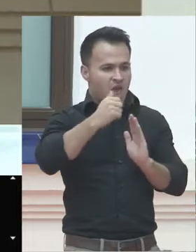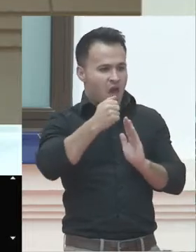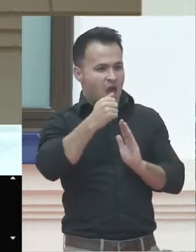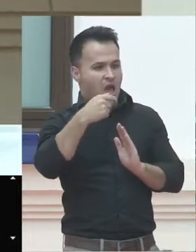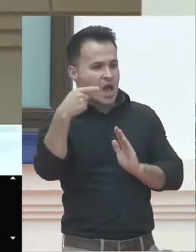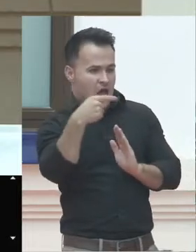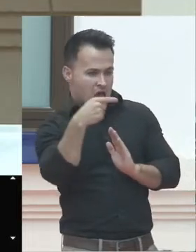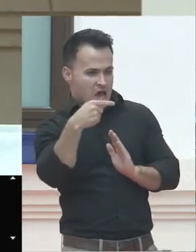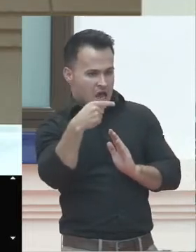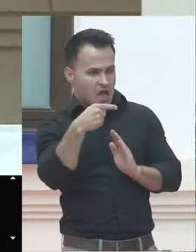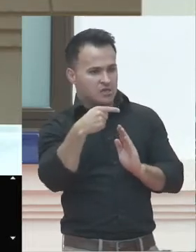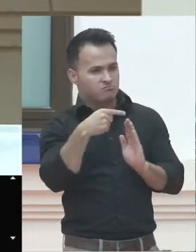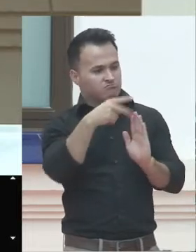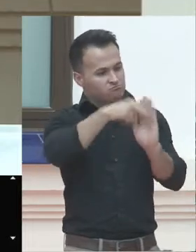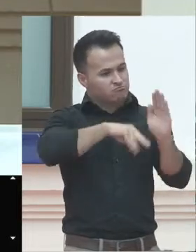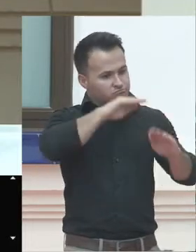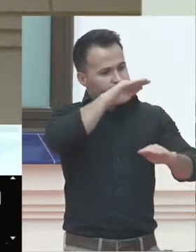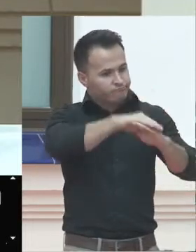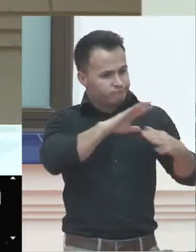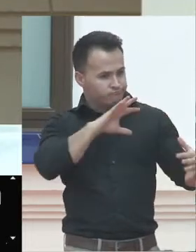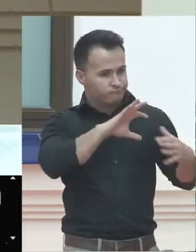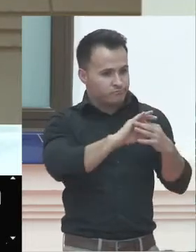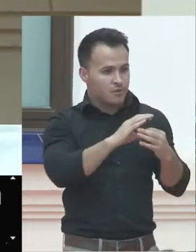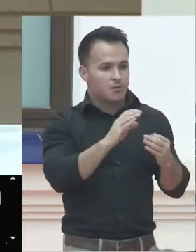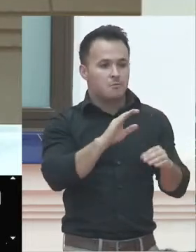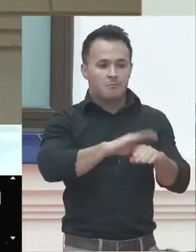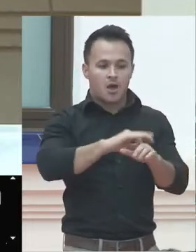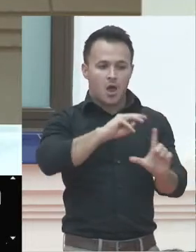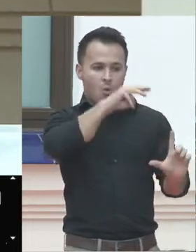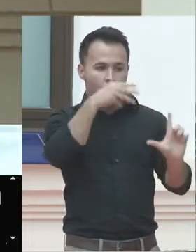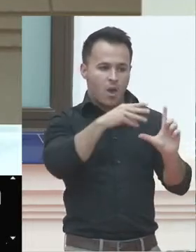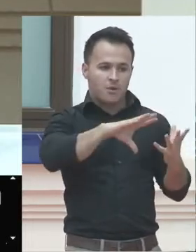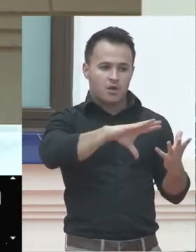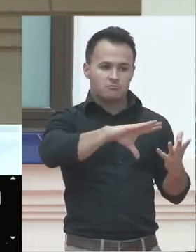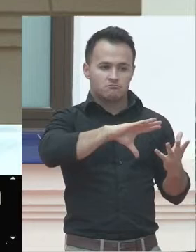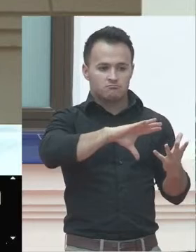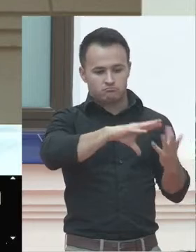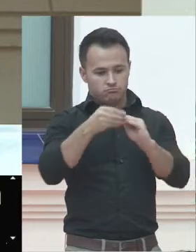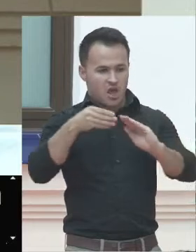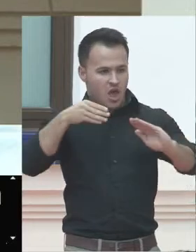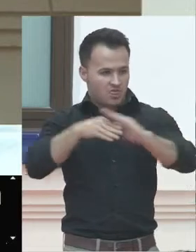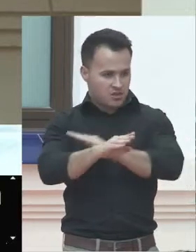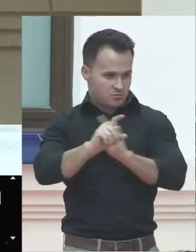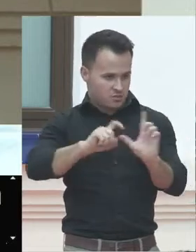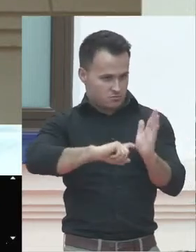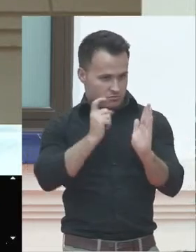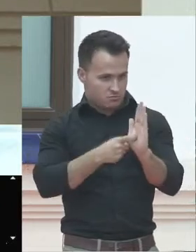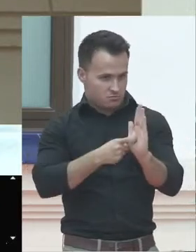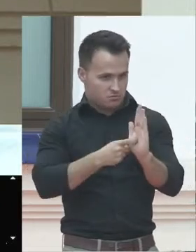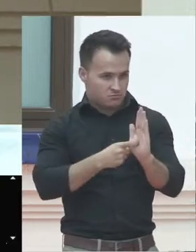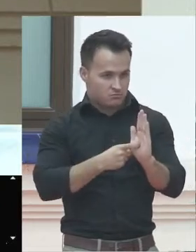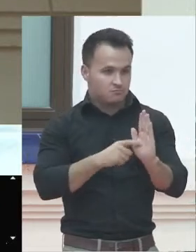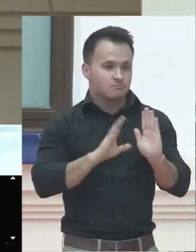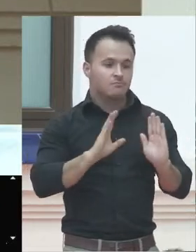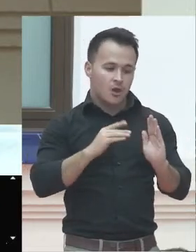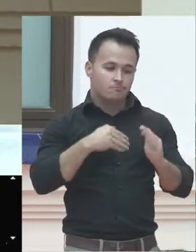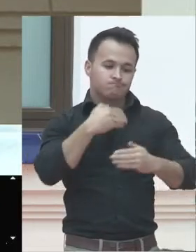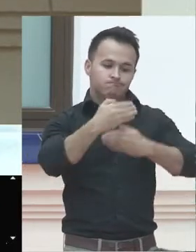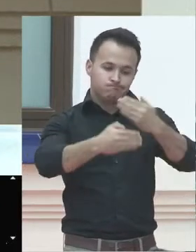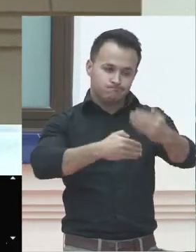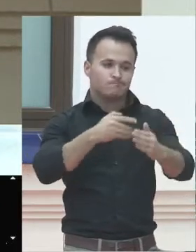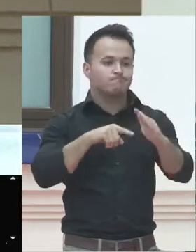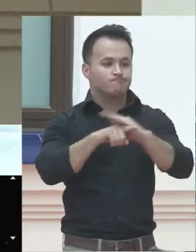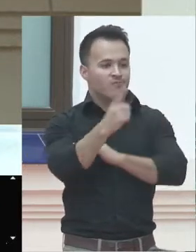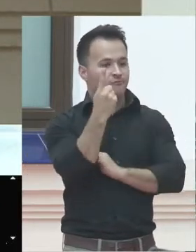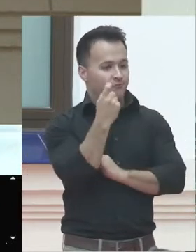poder hacer que se pueda decir que una web es accesible, pero también quedaría bastante en cuanto al avance o a la necesidad